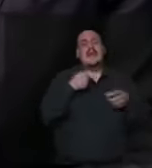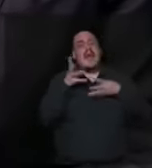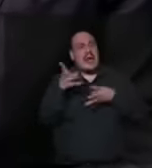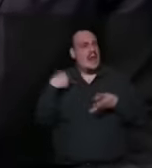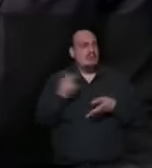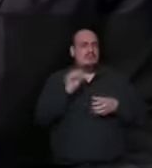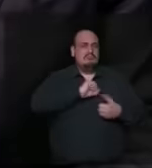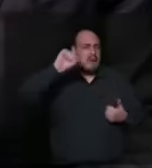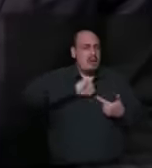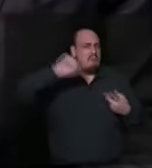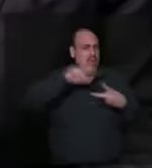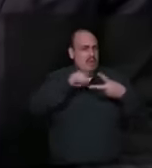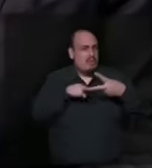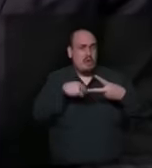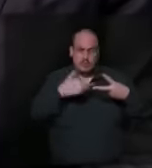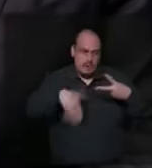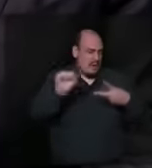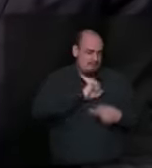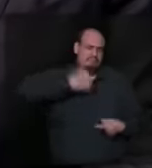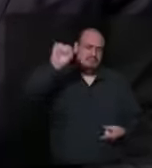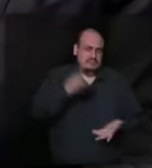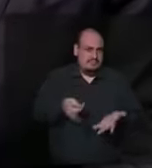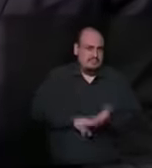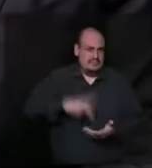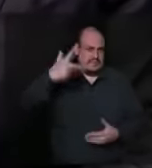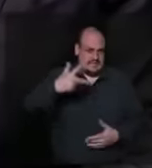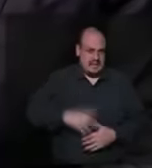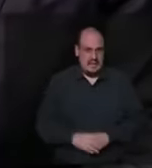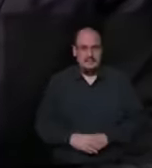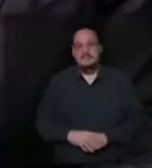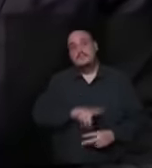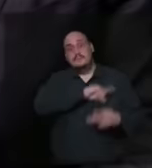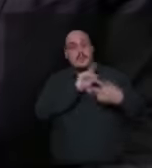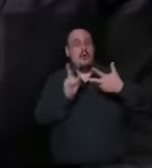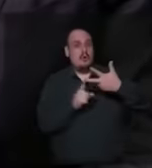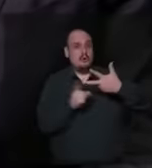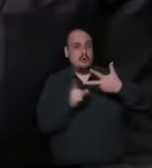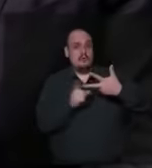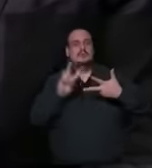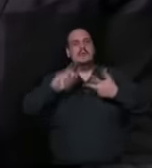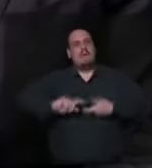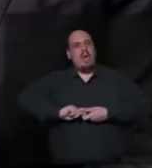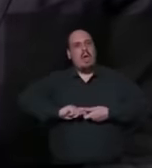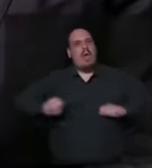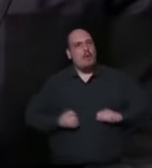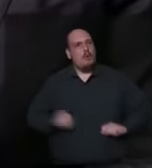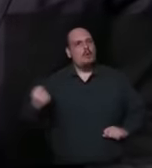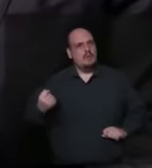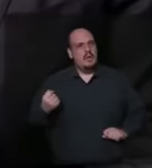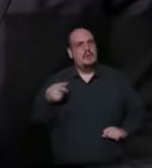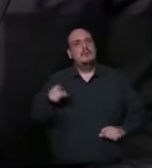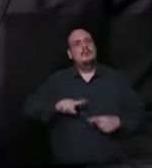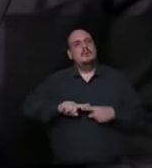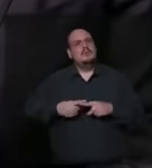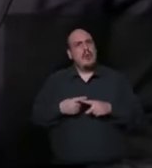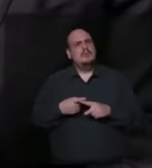que estamos camino a otra. Y la otra alternativa, ya cuando no queda más, viene el ajuste, y que la política